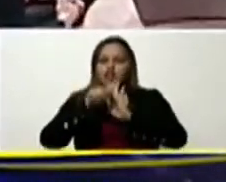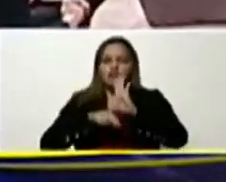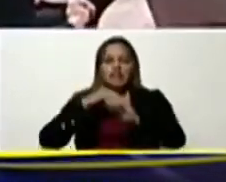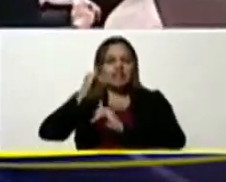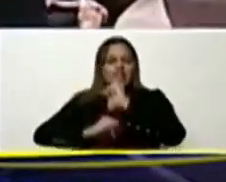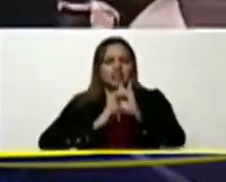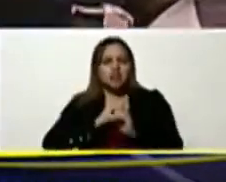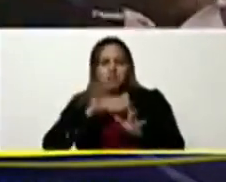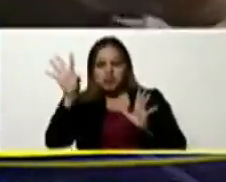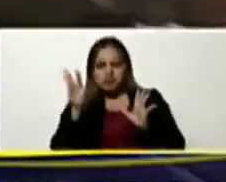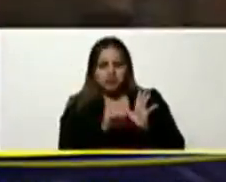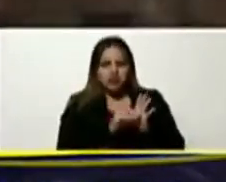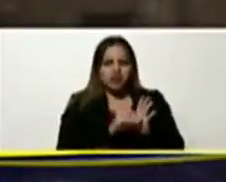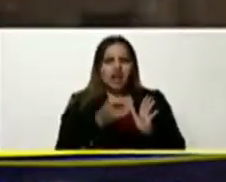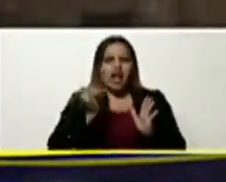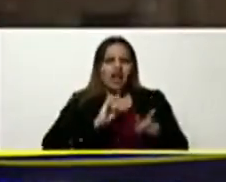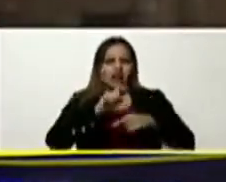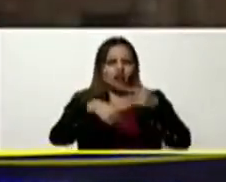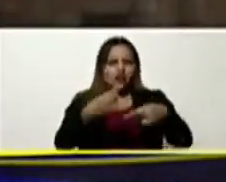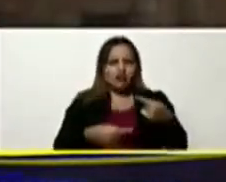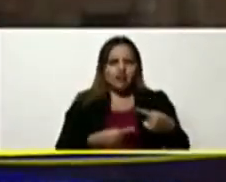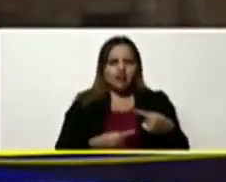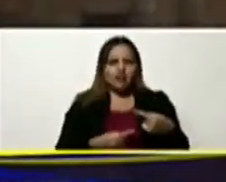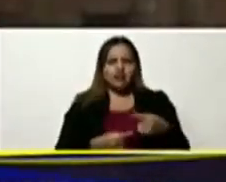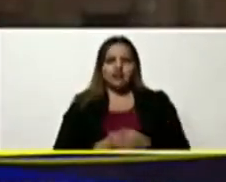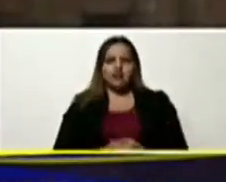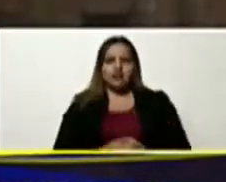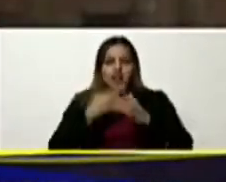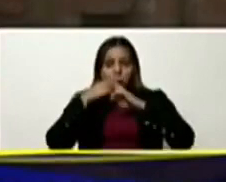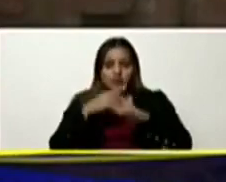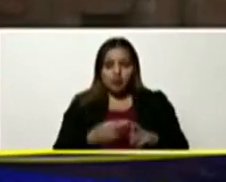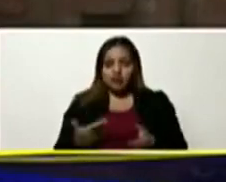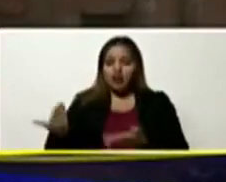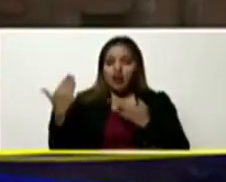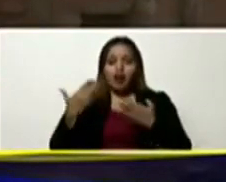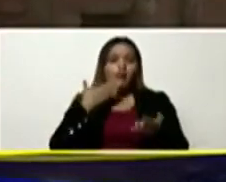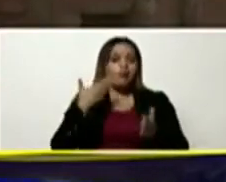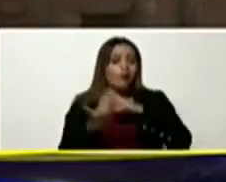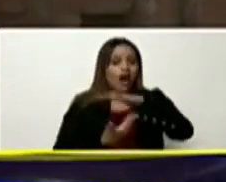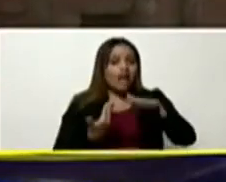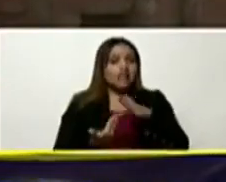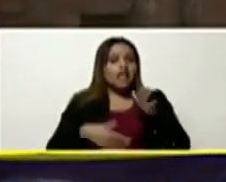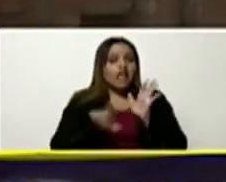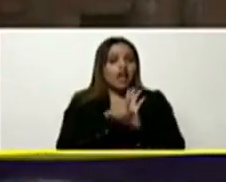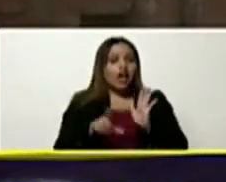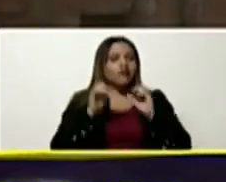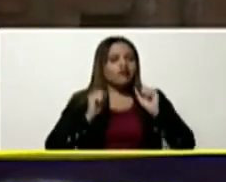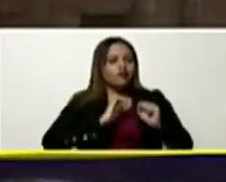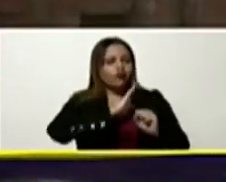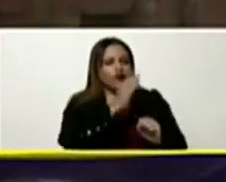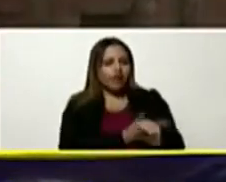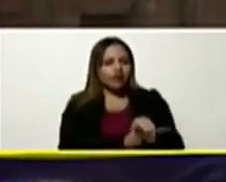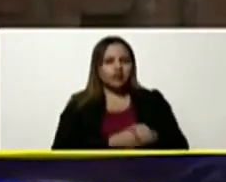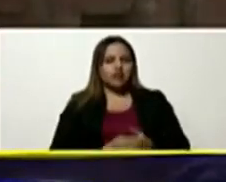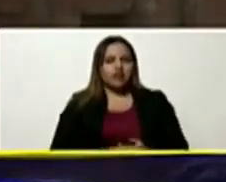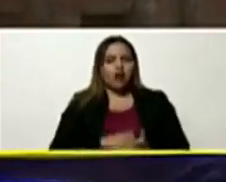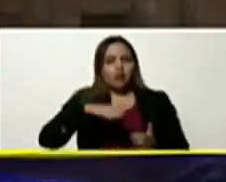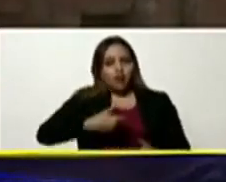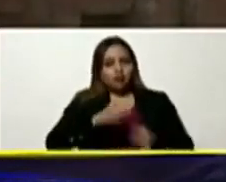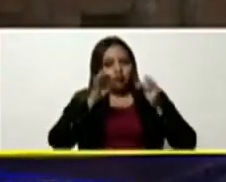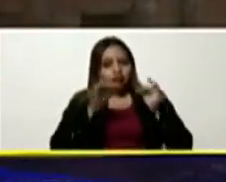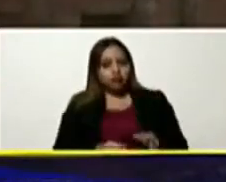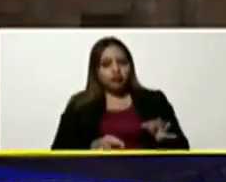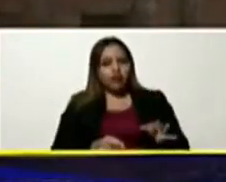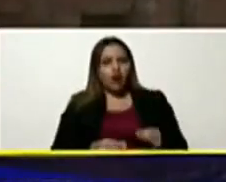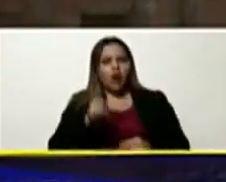internacional, me trae como consecuencia el resultado con argumentos jurídicos muy fuertes, donde podemos afirmar que